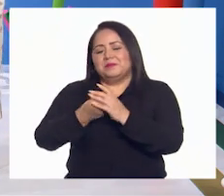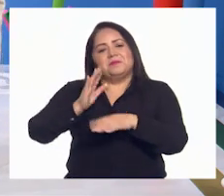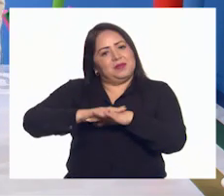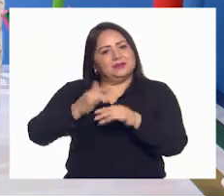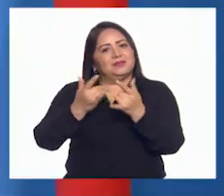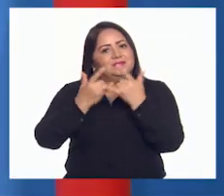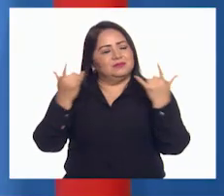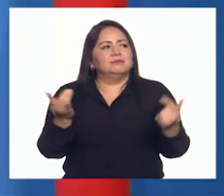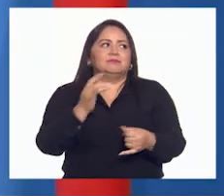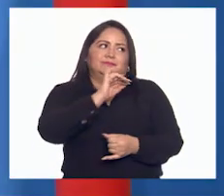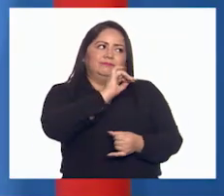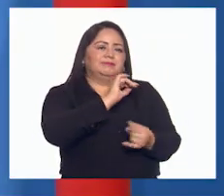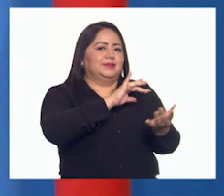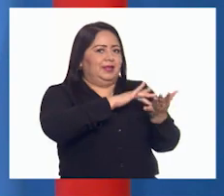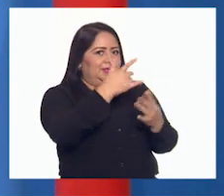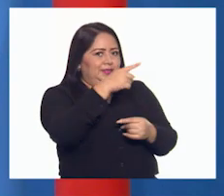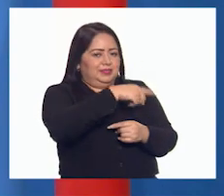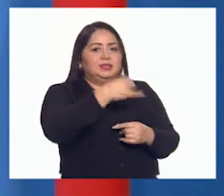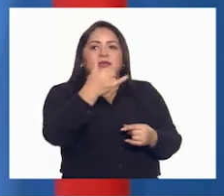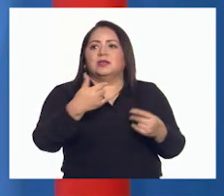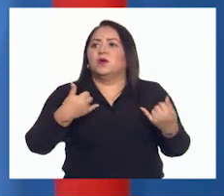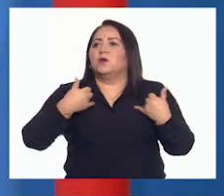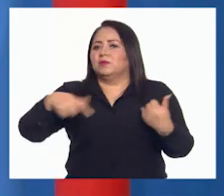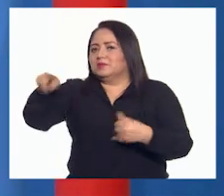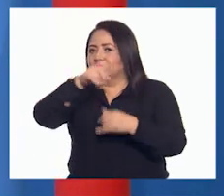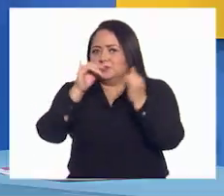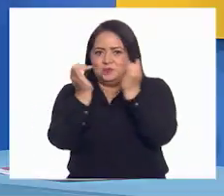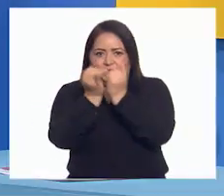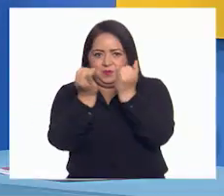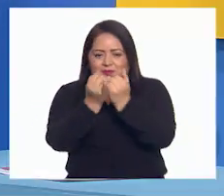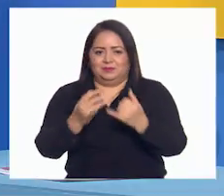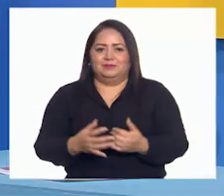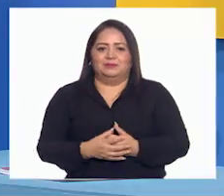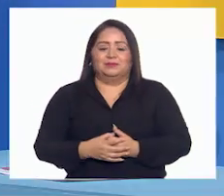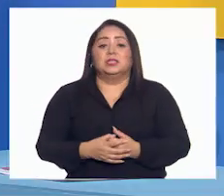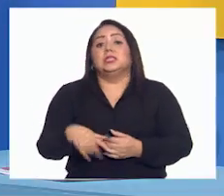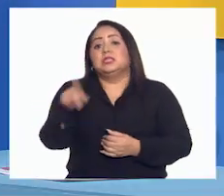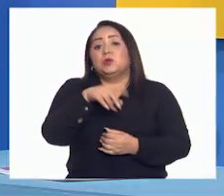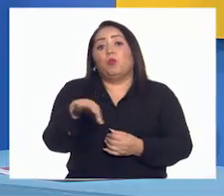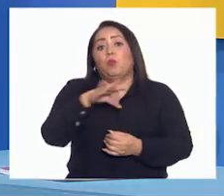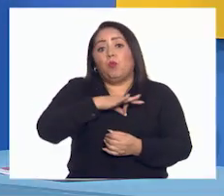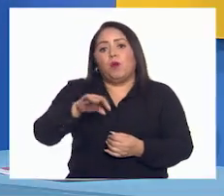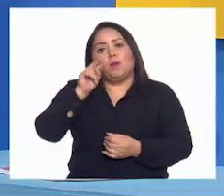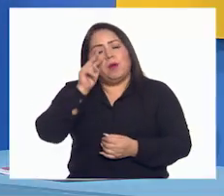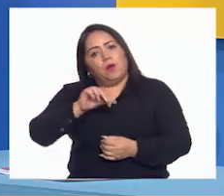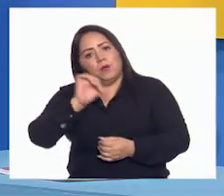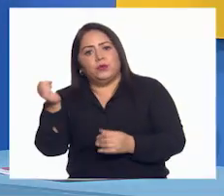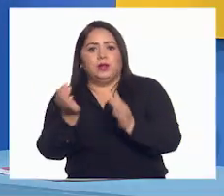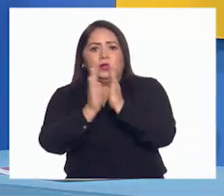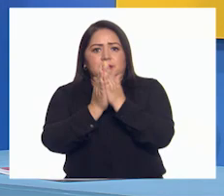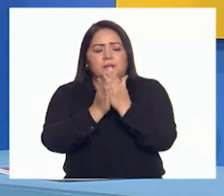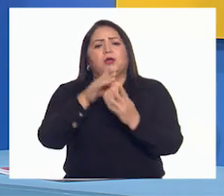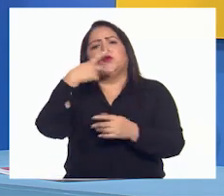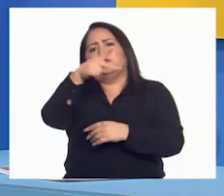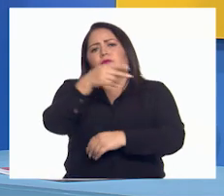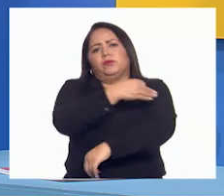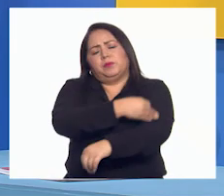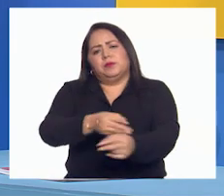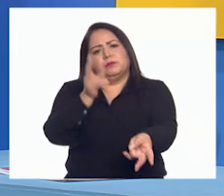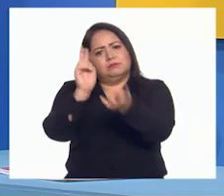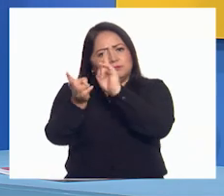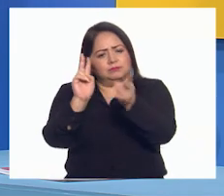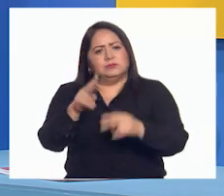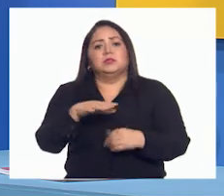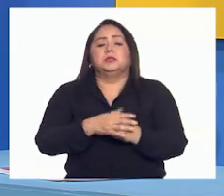historia. Claro, muchas gracias a ti y a los estudiantes en casa. Si te es posible, consulta otros libros y comenta el tema de hoy